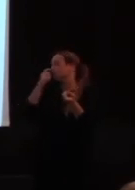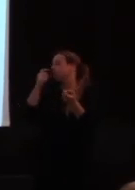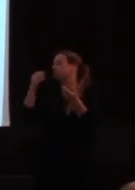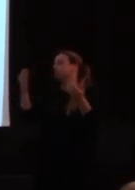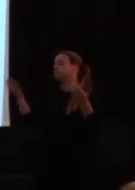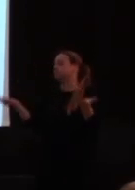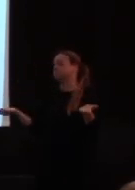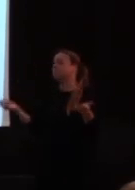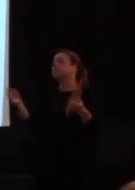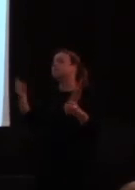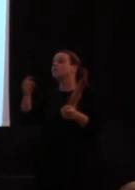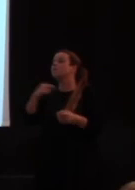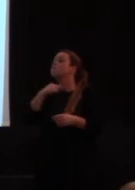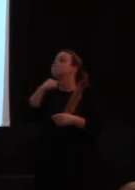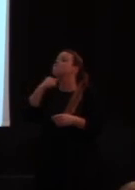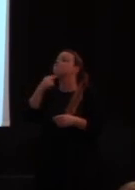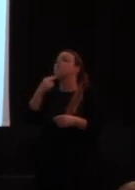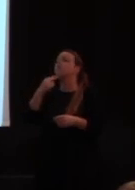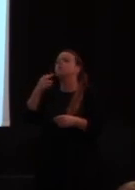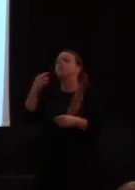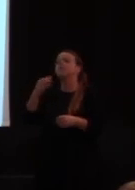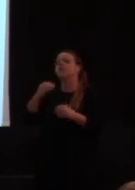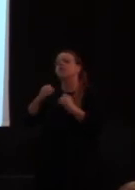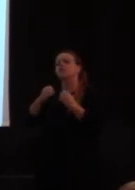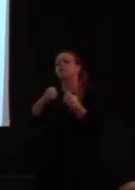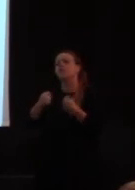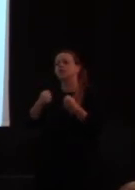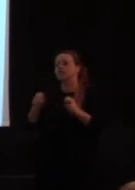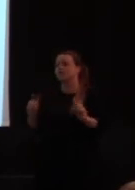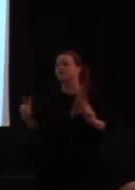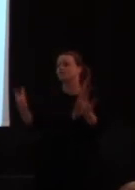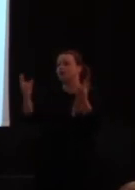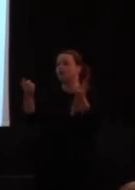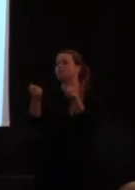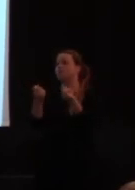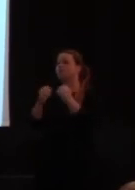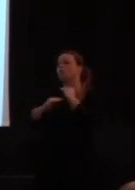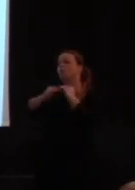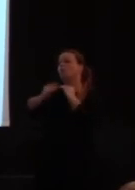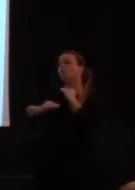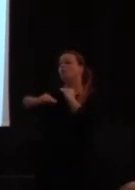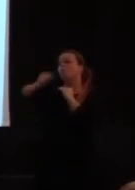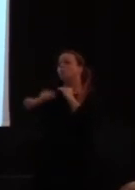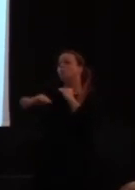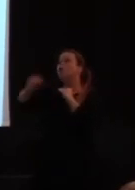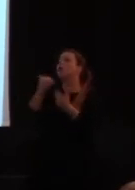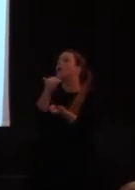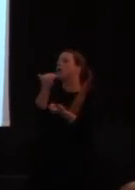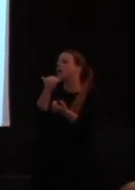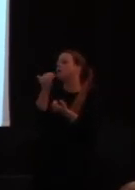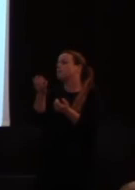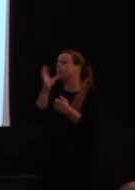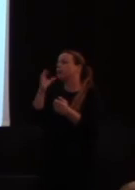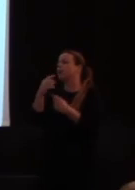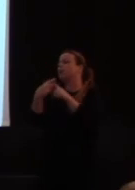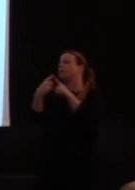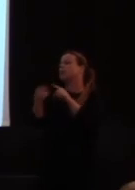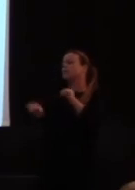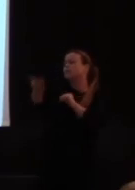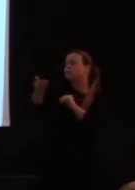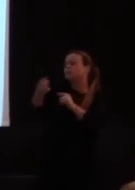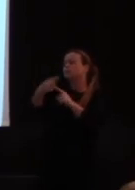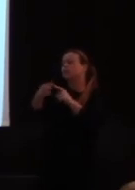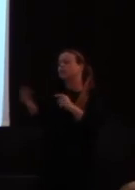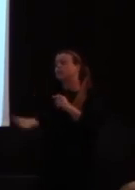Bueno, la voz tiene que tener fuerza, tiene que tener vida, tiene que tener unas curvas melódicas que marquen aquellas unidades más significativas